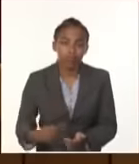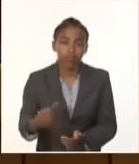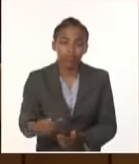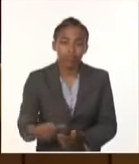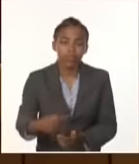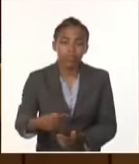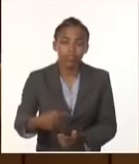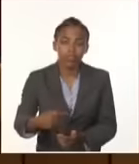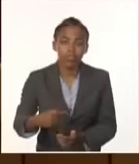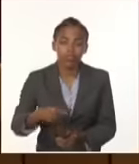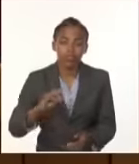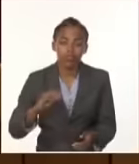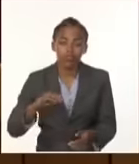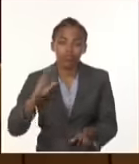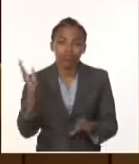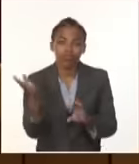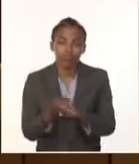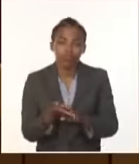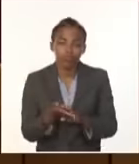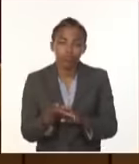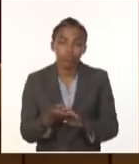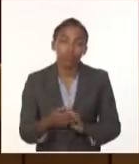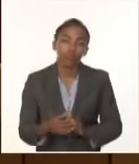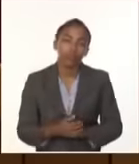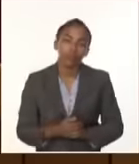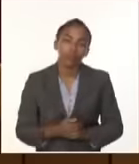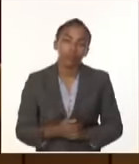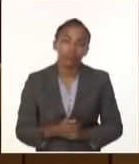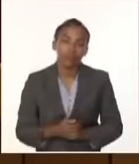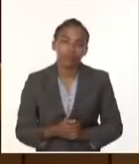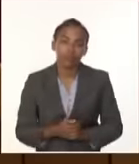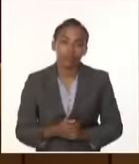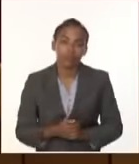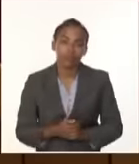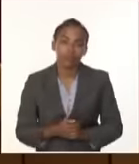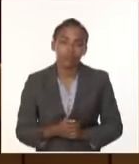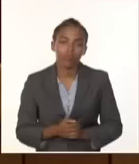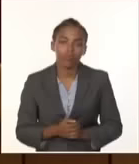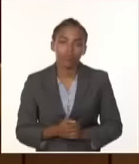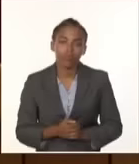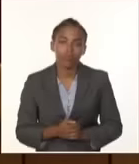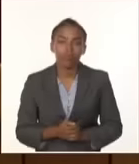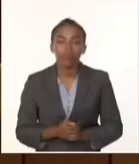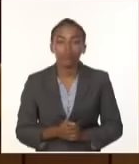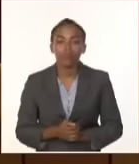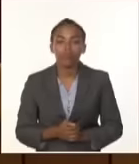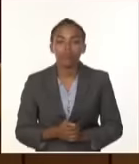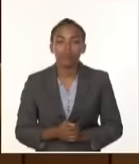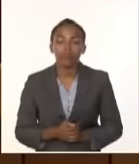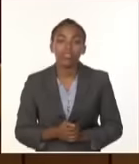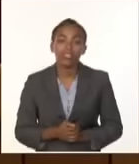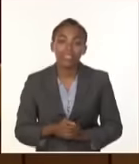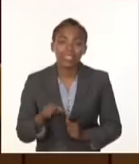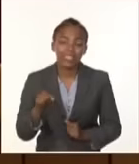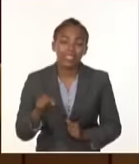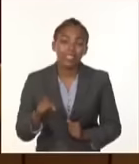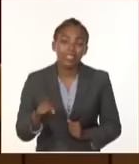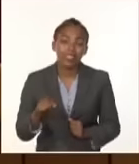vez menos considerada para resolver oportunamente los más graves conflictos. Resulta más que